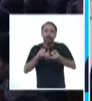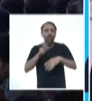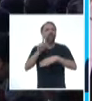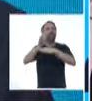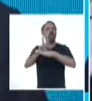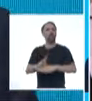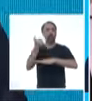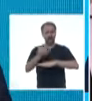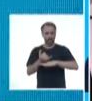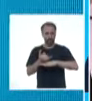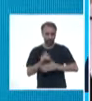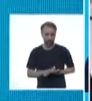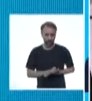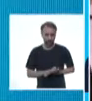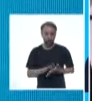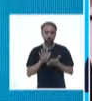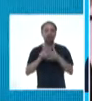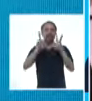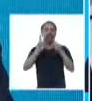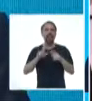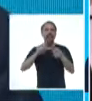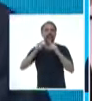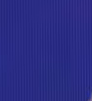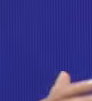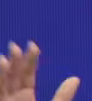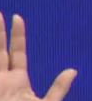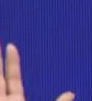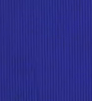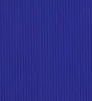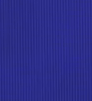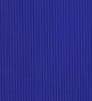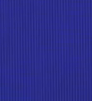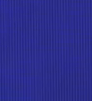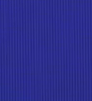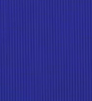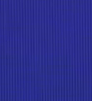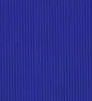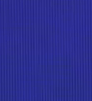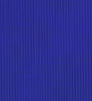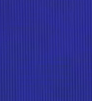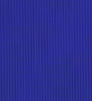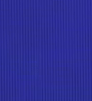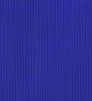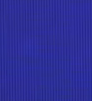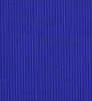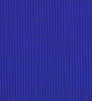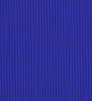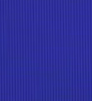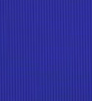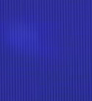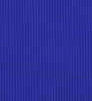colegios privados están mucho subsidiados por el estado cuánto iría una cuota dos tres veces más este de lo que hoy